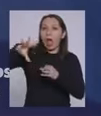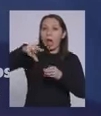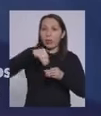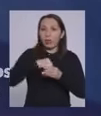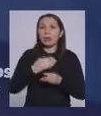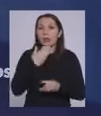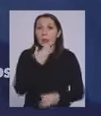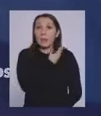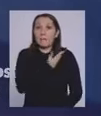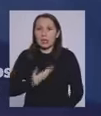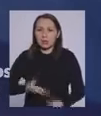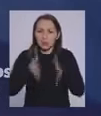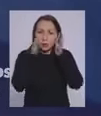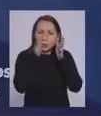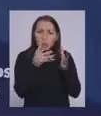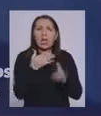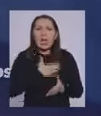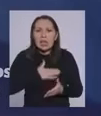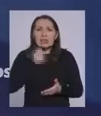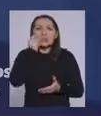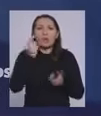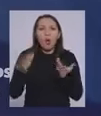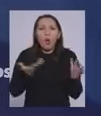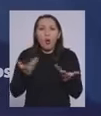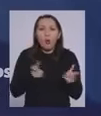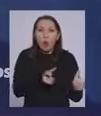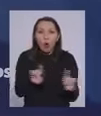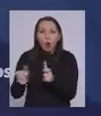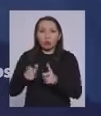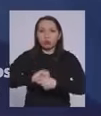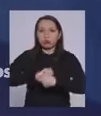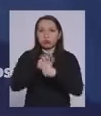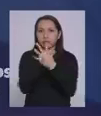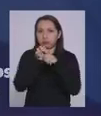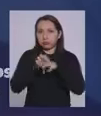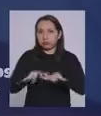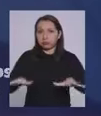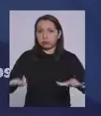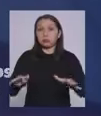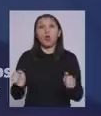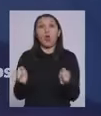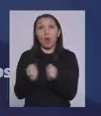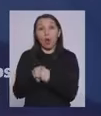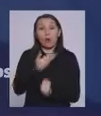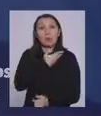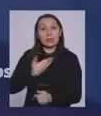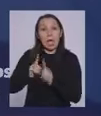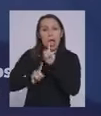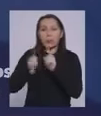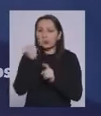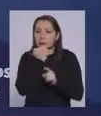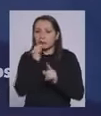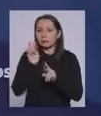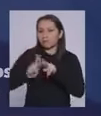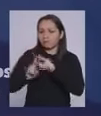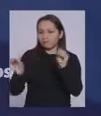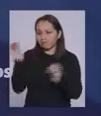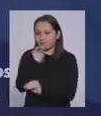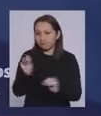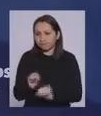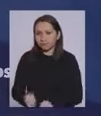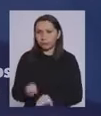que tiene nuestro presidente en el manejo de la pandemia. Y, de hecho, con él corregimos algunos puntos.